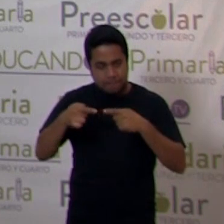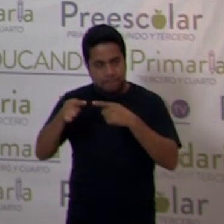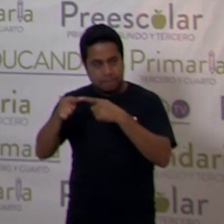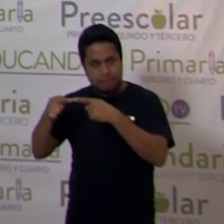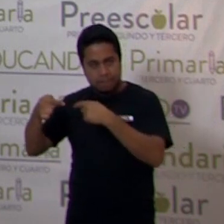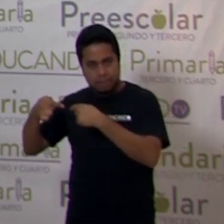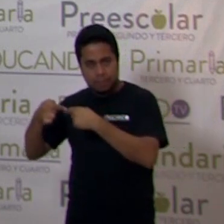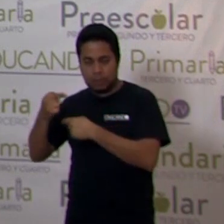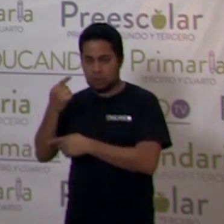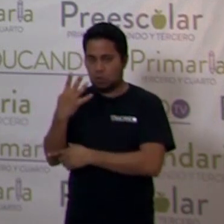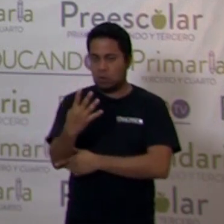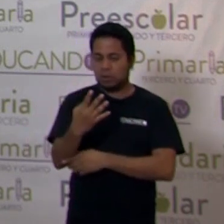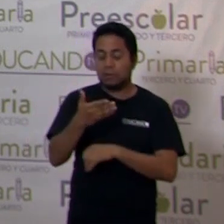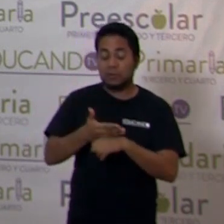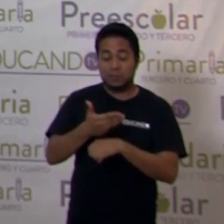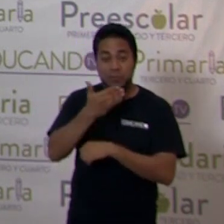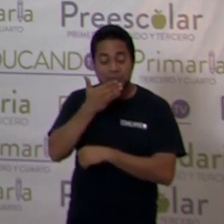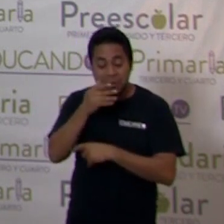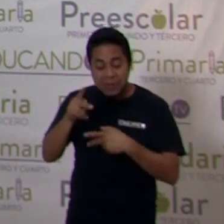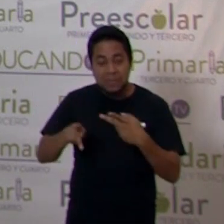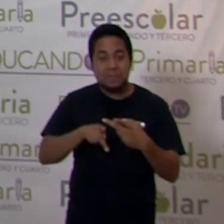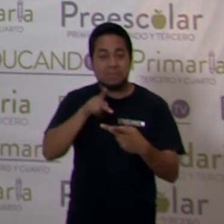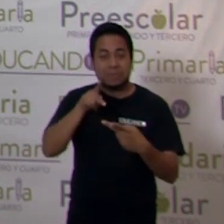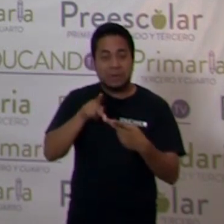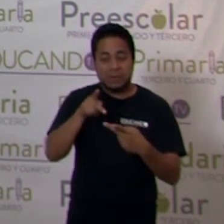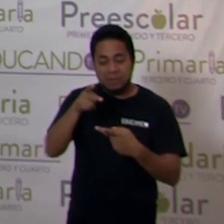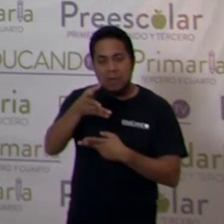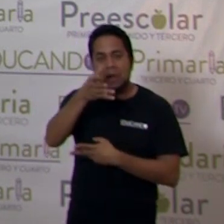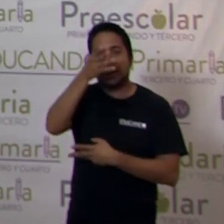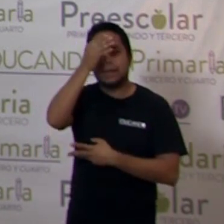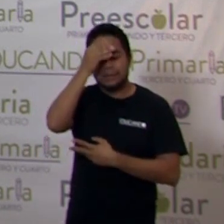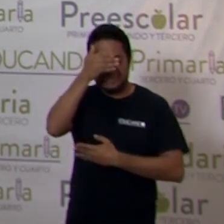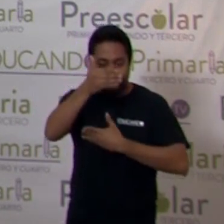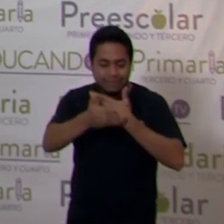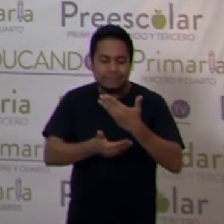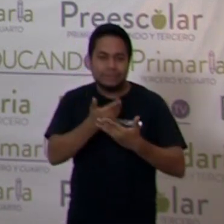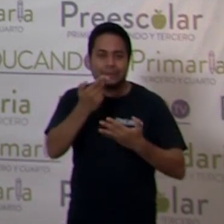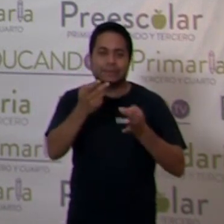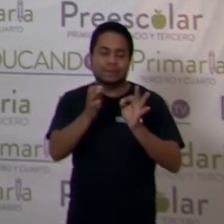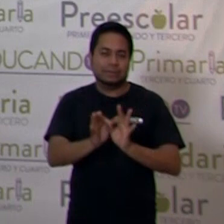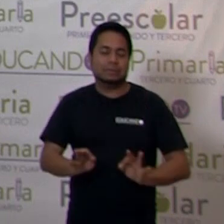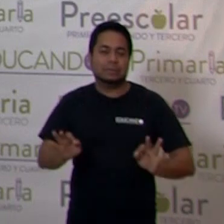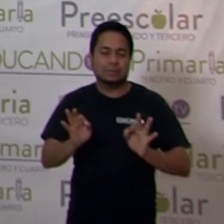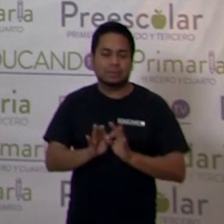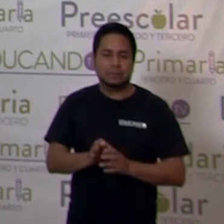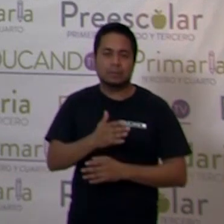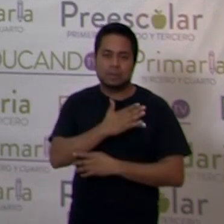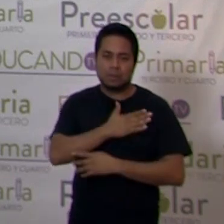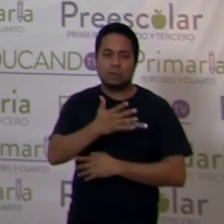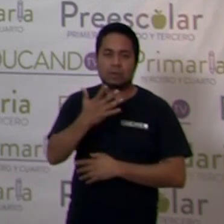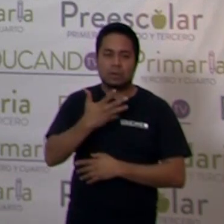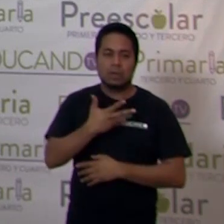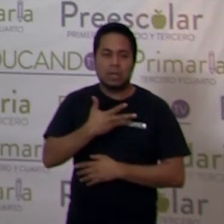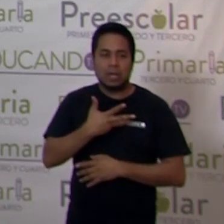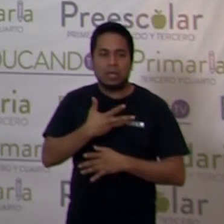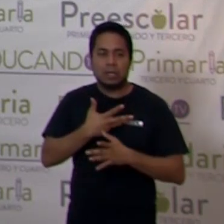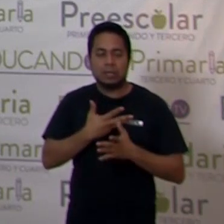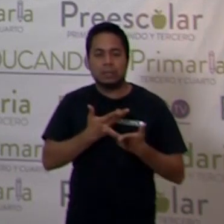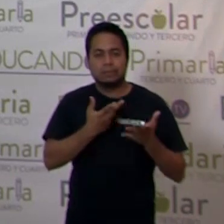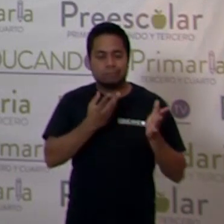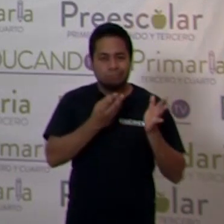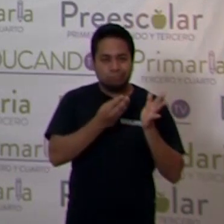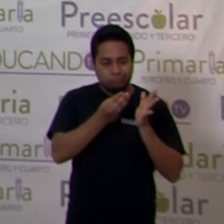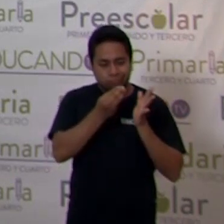bien perfecto has aprendido y estamos avanzando Qué es lo importante y bueno Tenemos aquí una mancha pero pues no